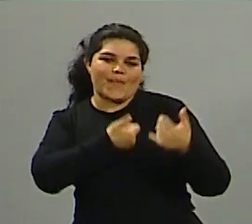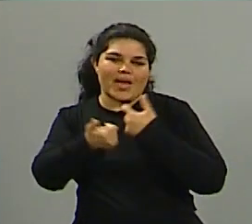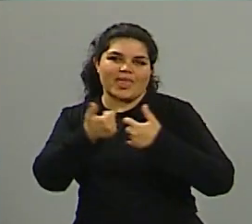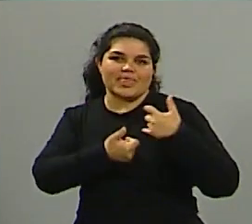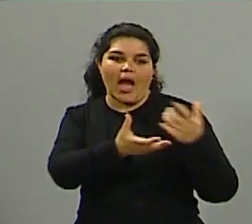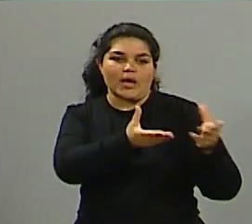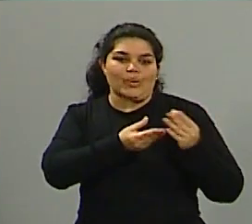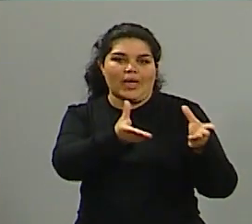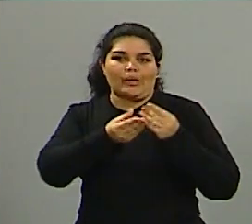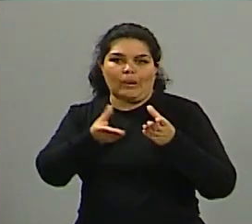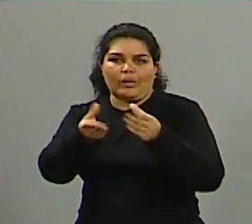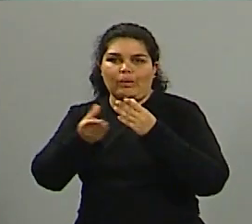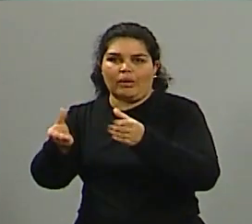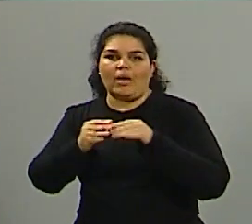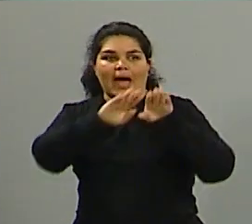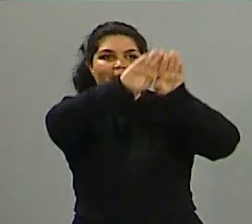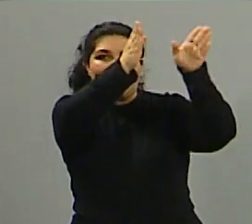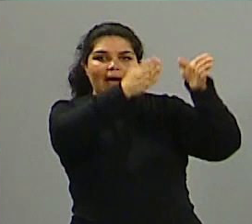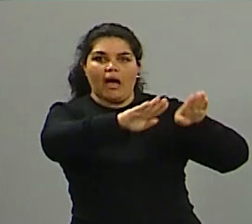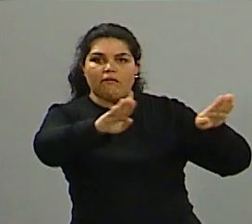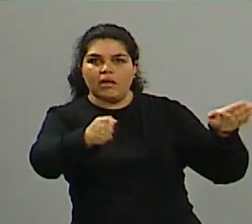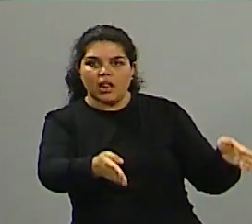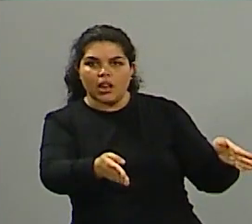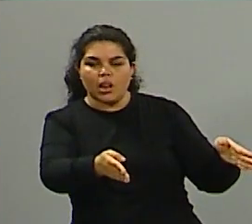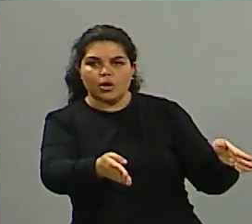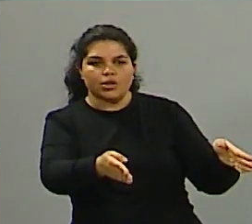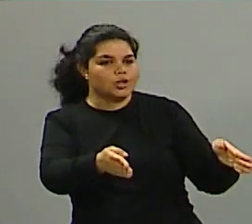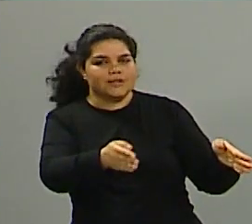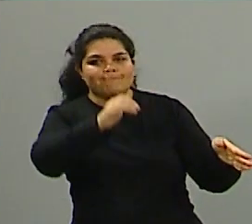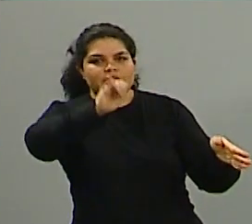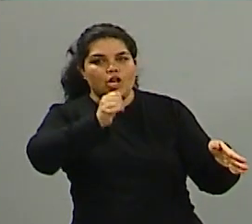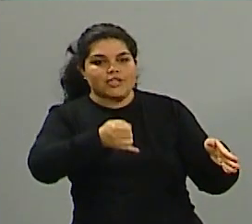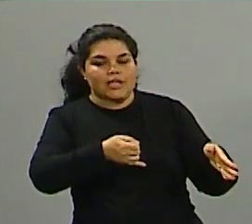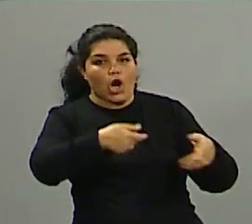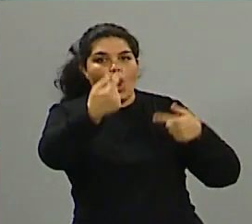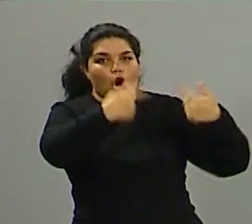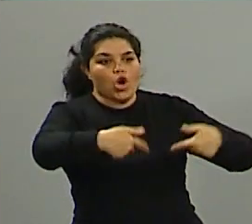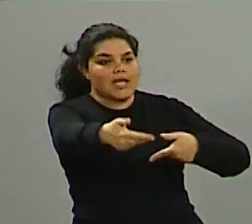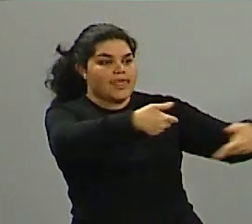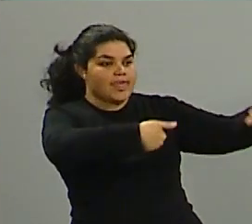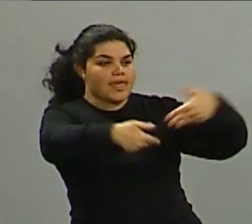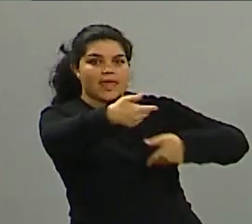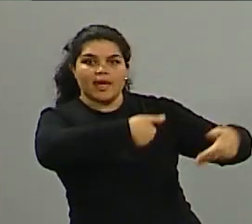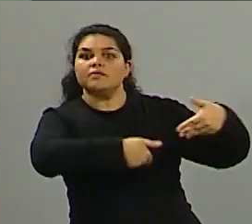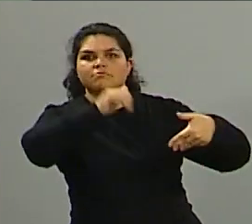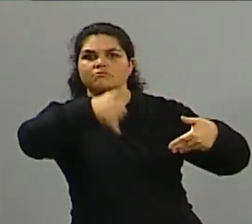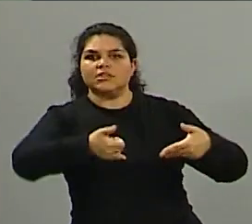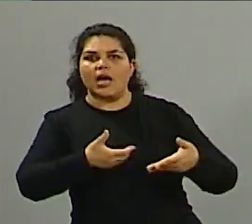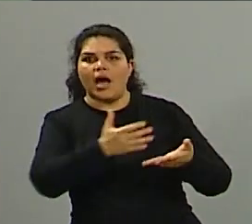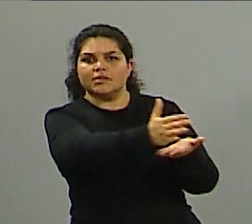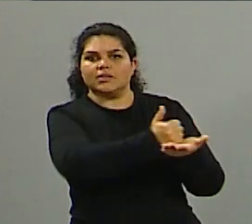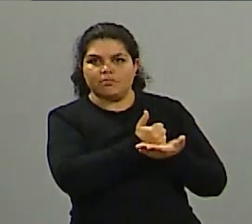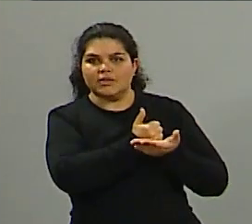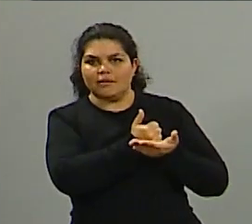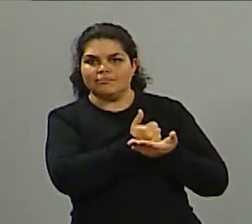una pared contra el Cabildo, se te ponen contra el Cabildo, no va a poder hacer nada. Entonces, bueno, termina aceptando esa casa, que es la que hoy conocemos